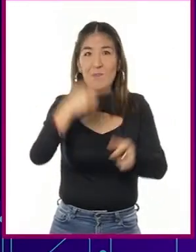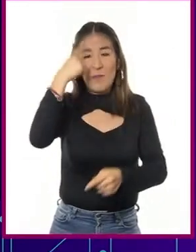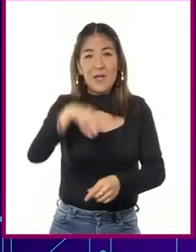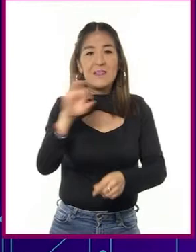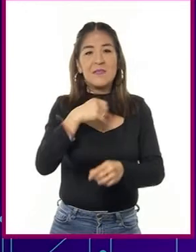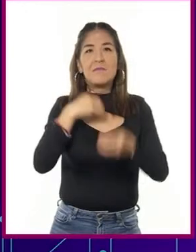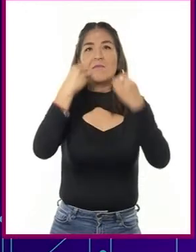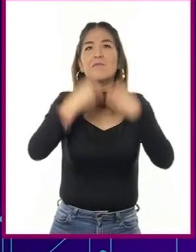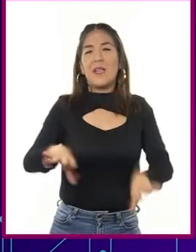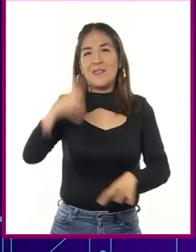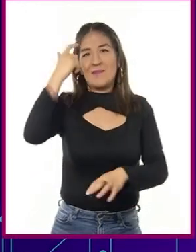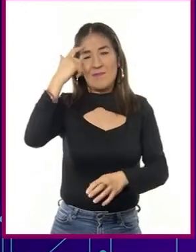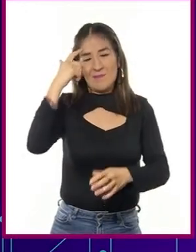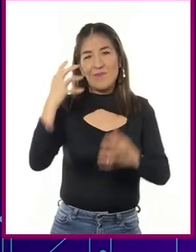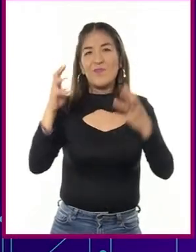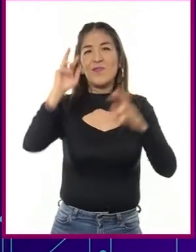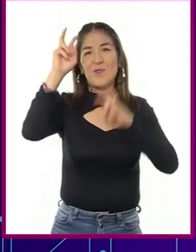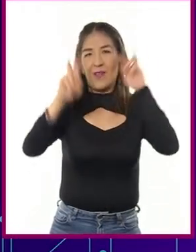perder el sentido.